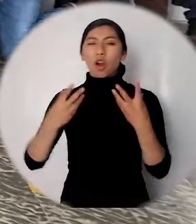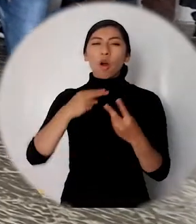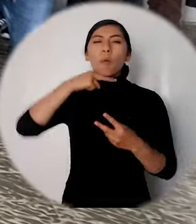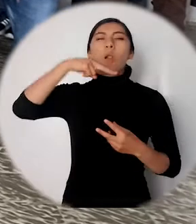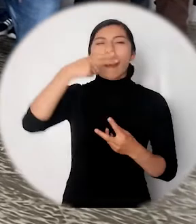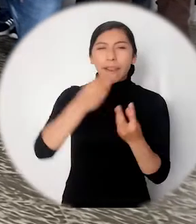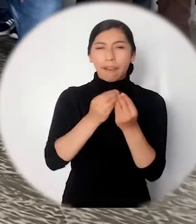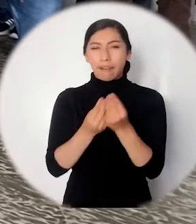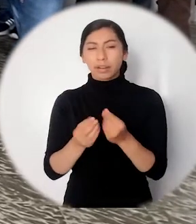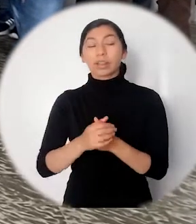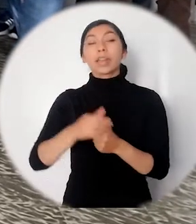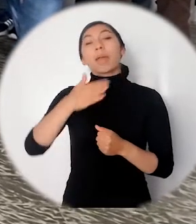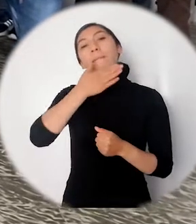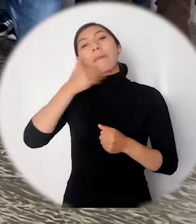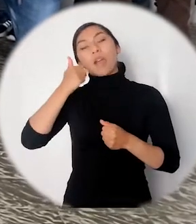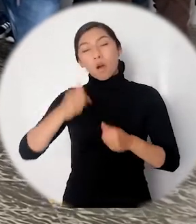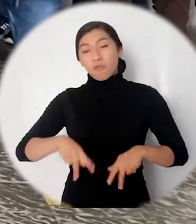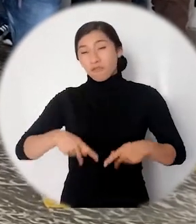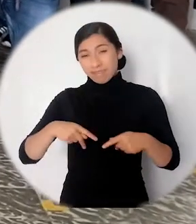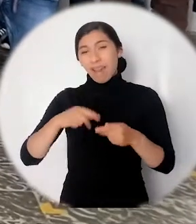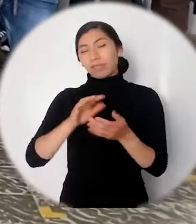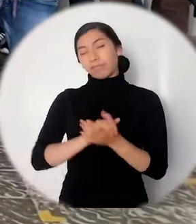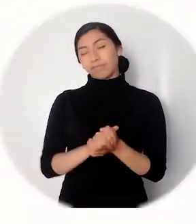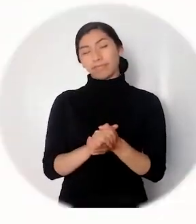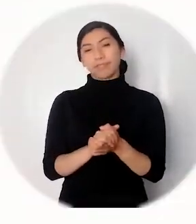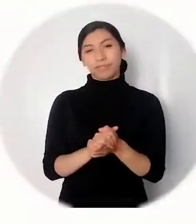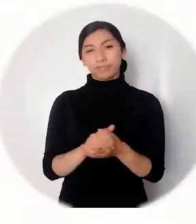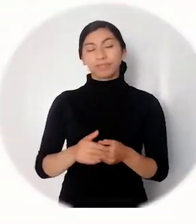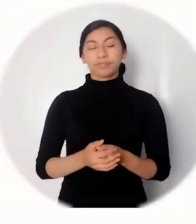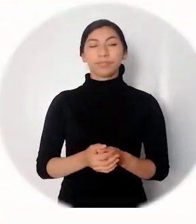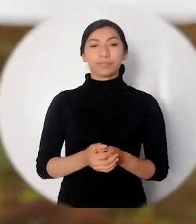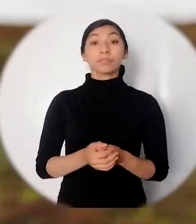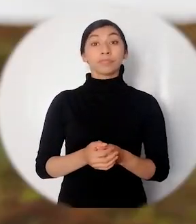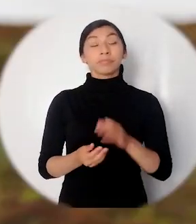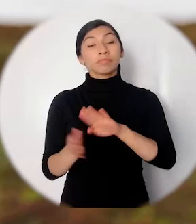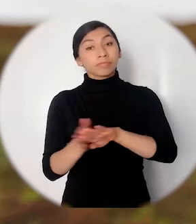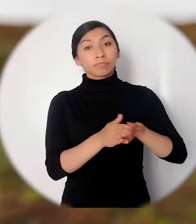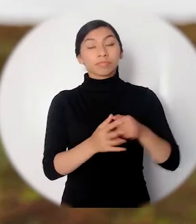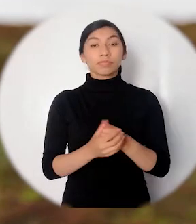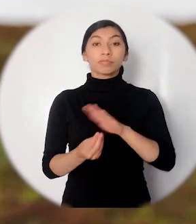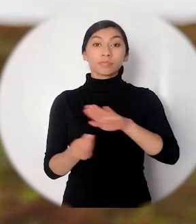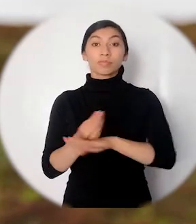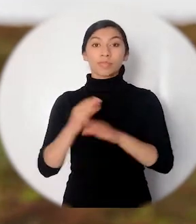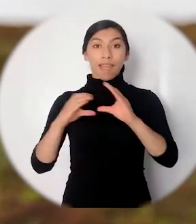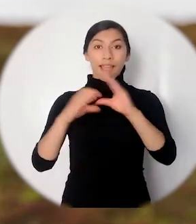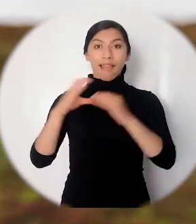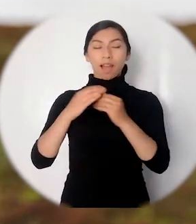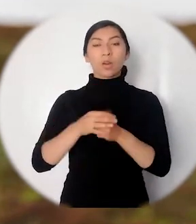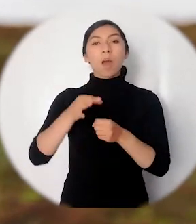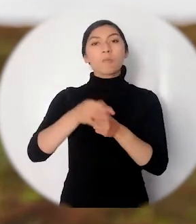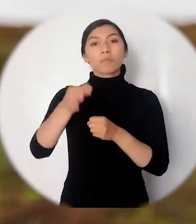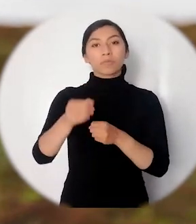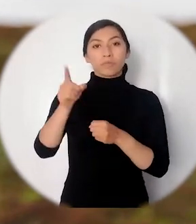de relatos e historias y el mejoramiento de su calidad de vida. La Unidad para las Víctimas en Cauca llegó al municipio